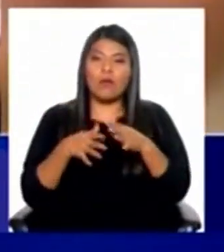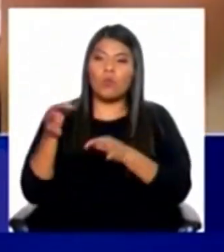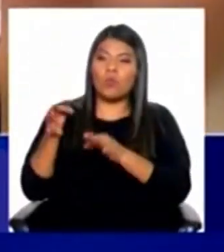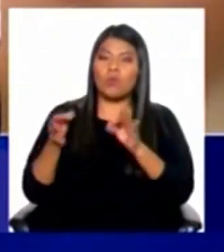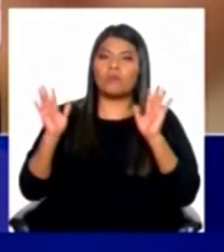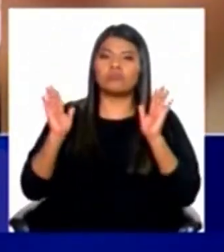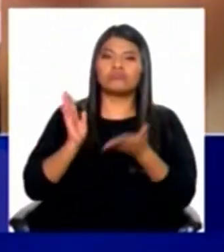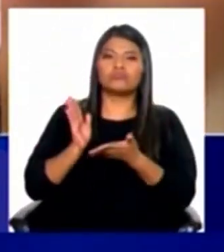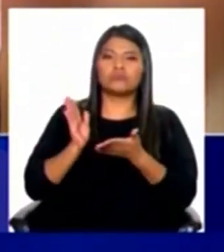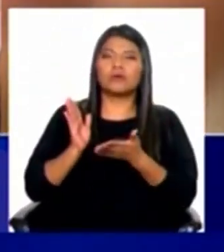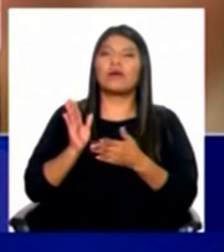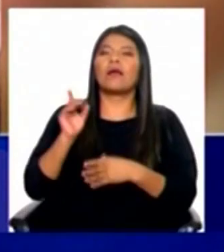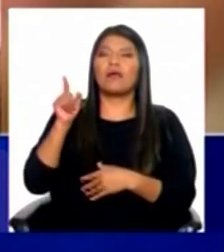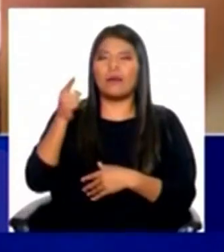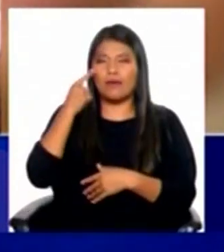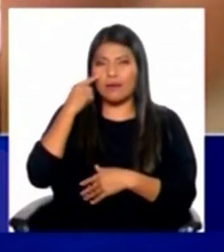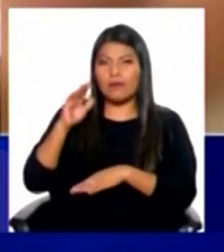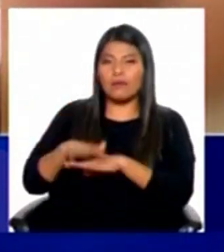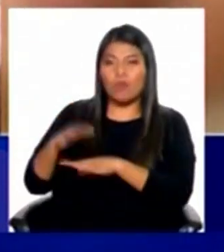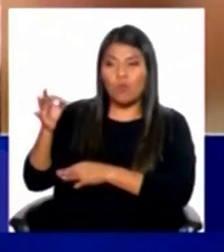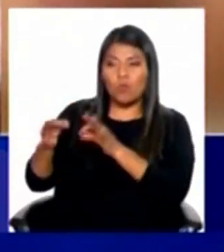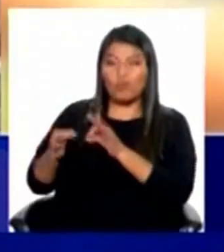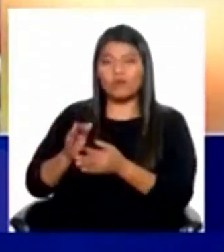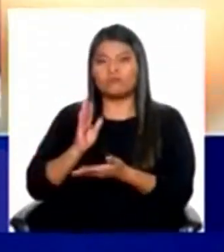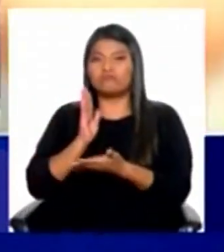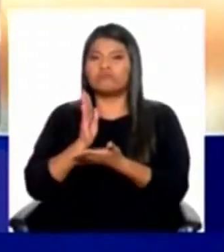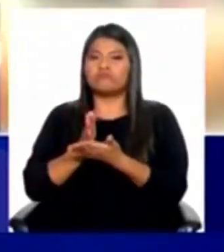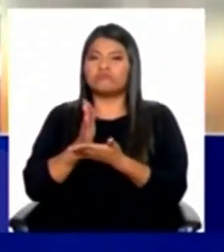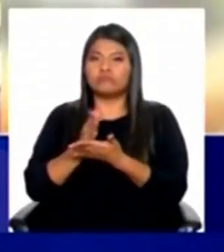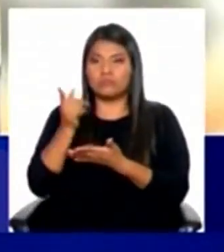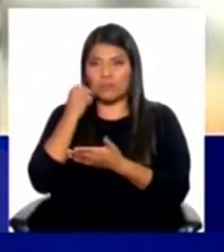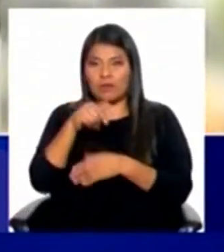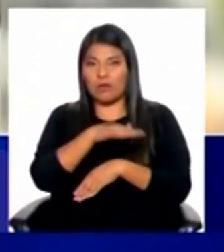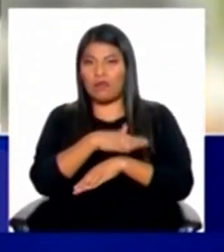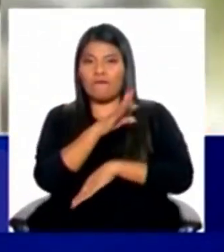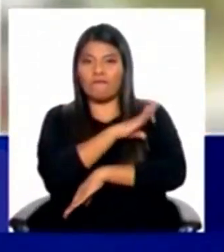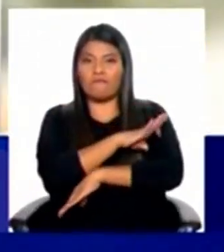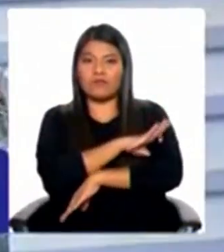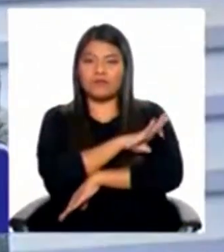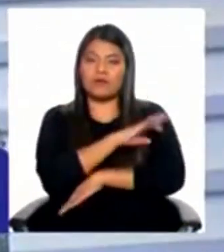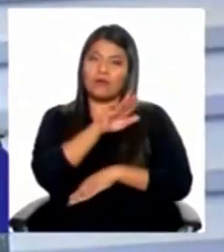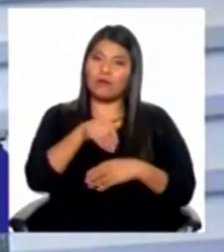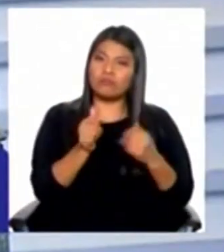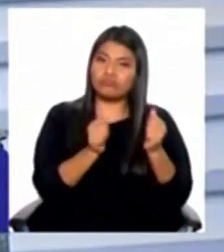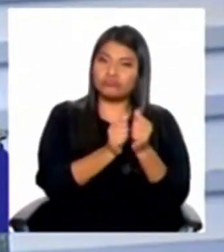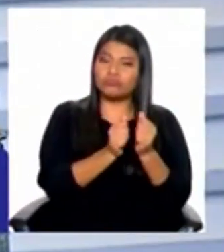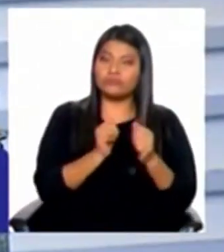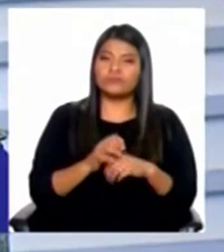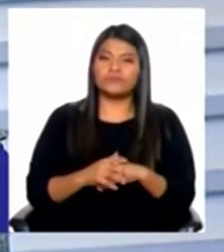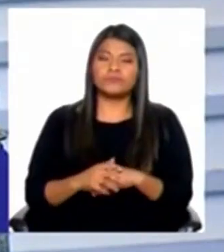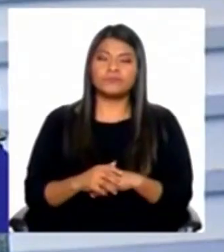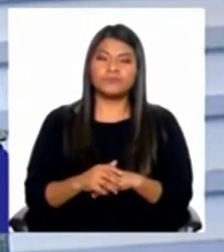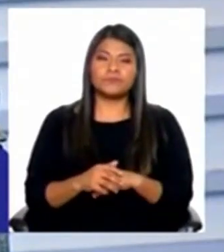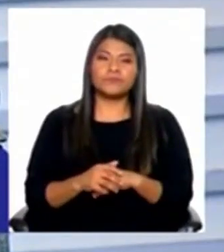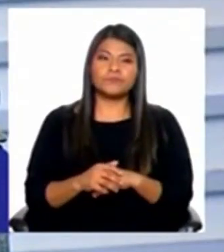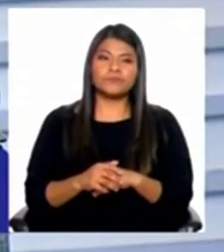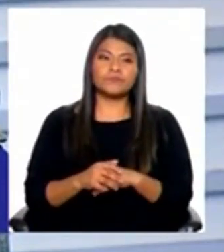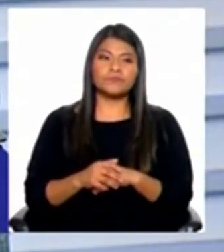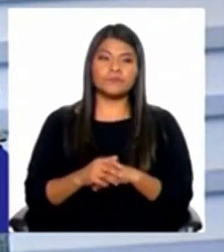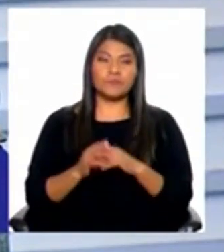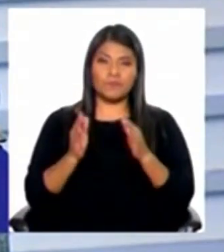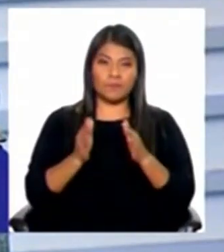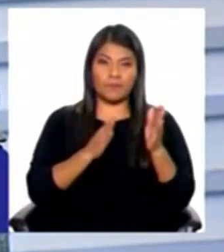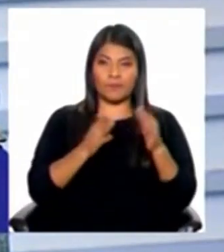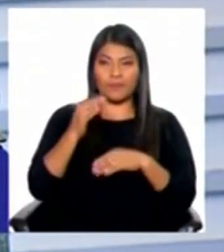justicia, entonces la justicia también puede tomar una decisión, en este caso, a favor de la fiscalía. Así es. Lamentablemente, en este caso,